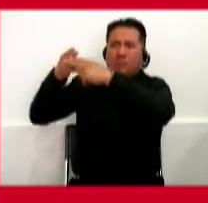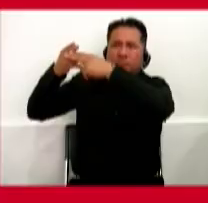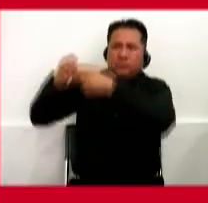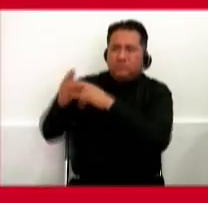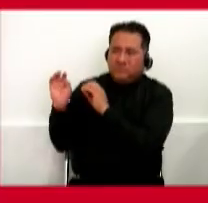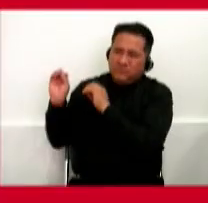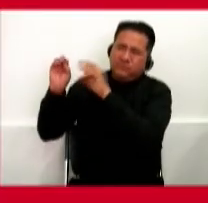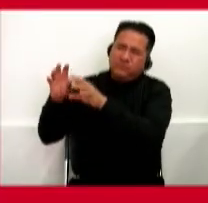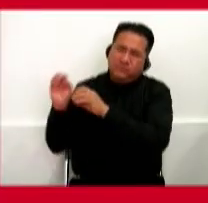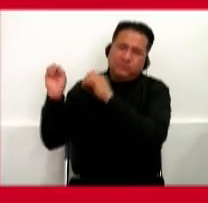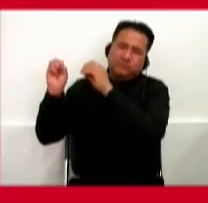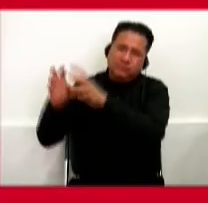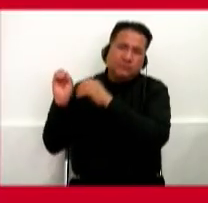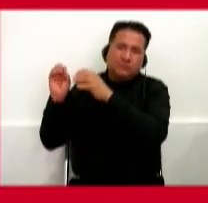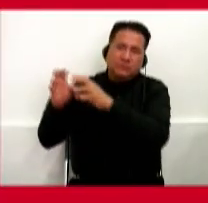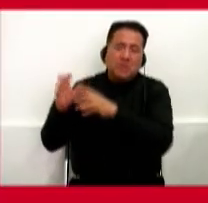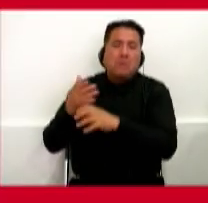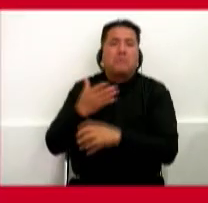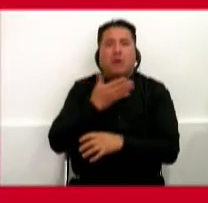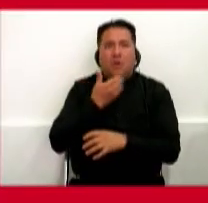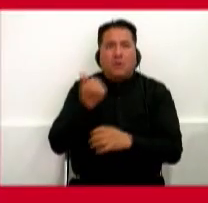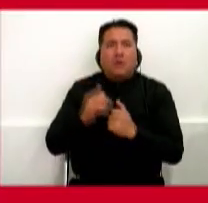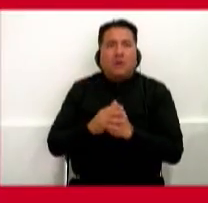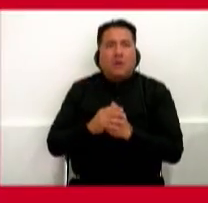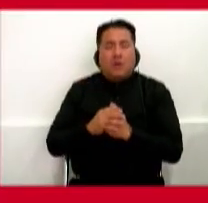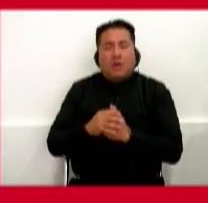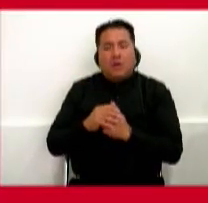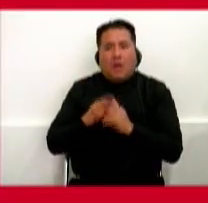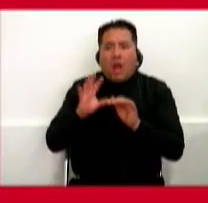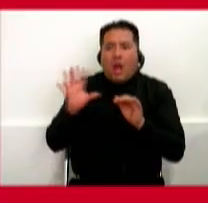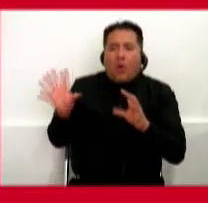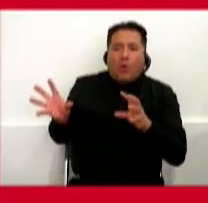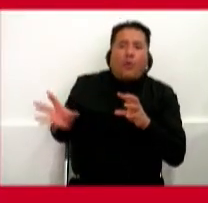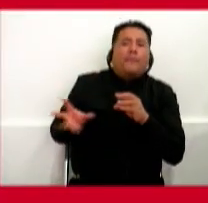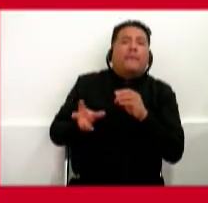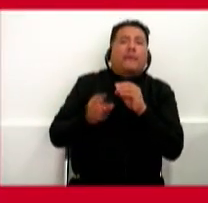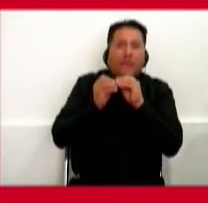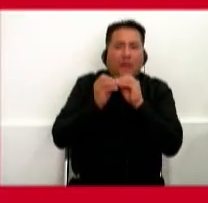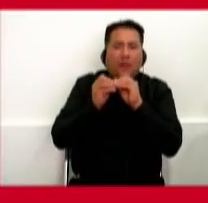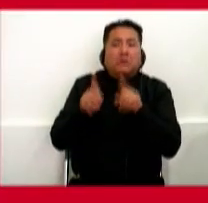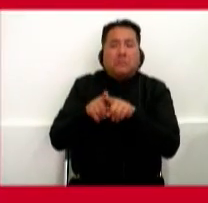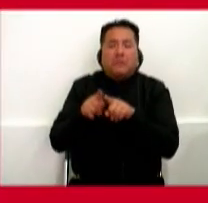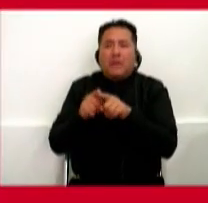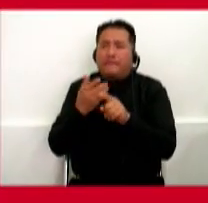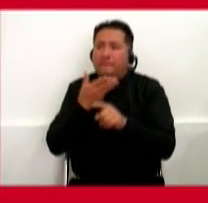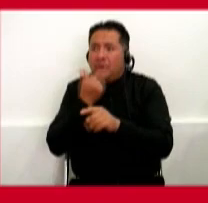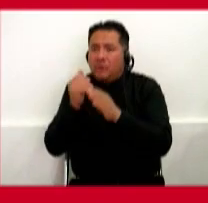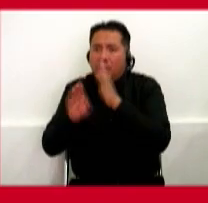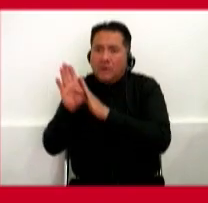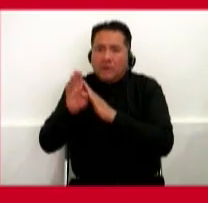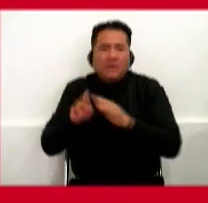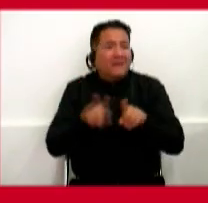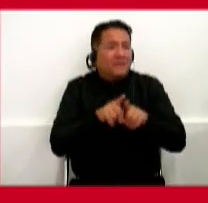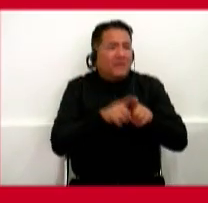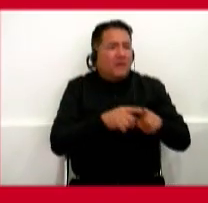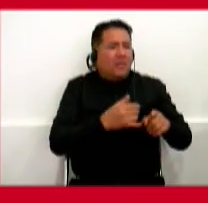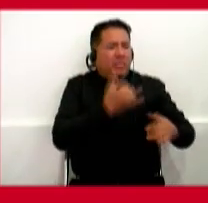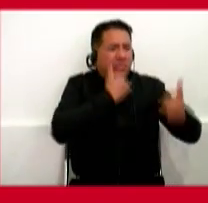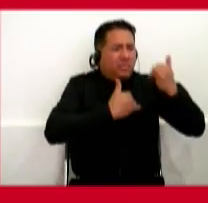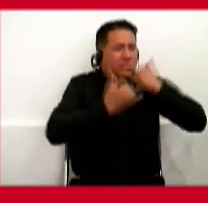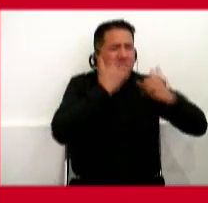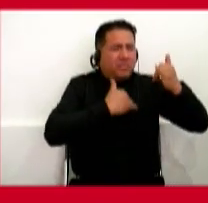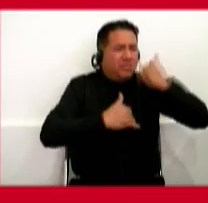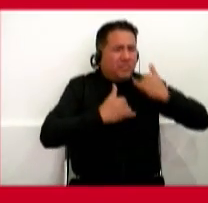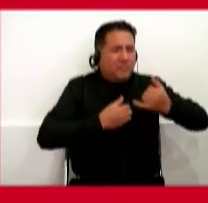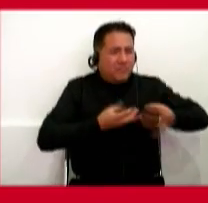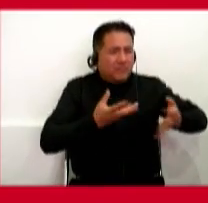reducido la variabilidad en 46%, hemos reducido la cantidad de pases en un 20%, de 6 prácticamente a